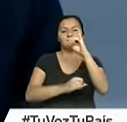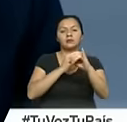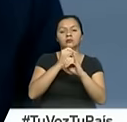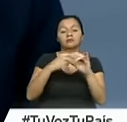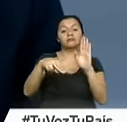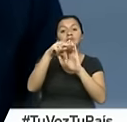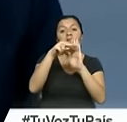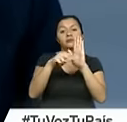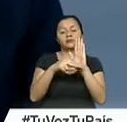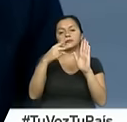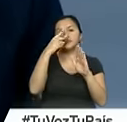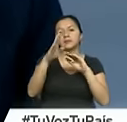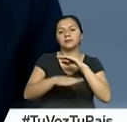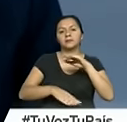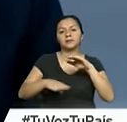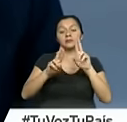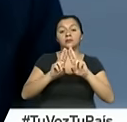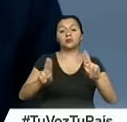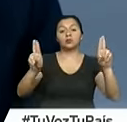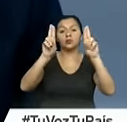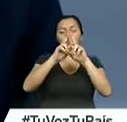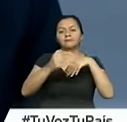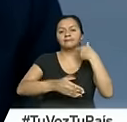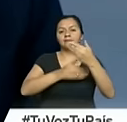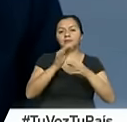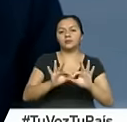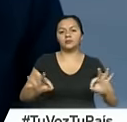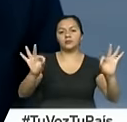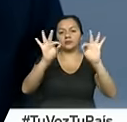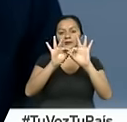y principios de las Naciones Unidas, son imperativas.